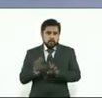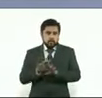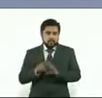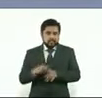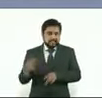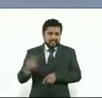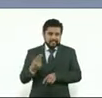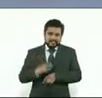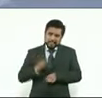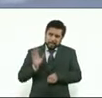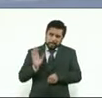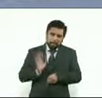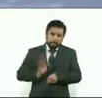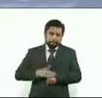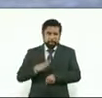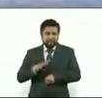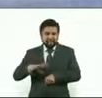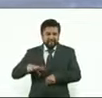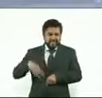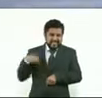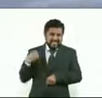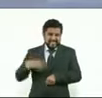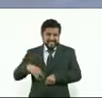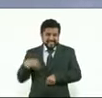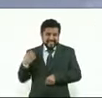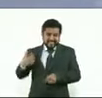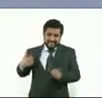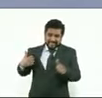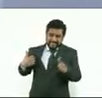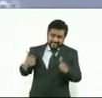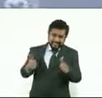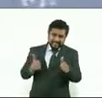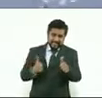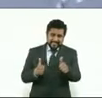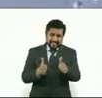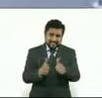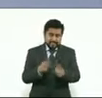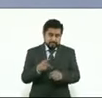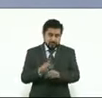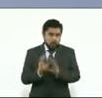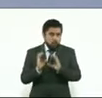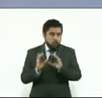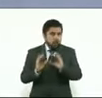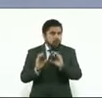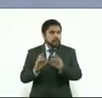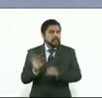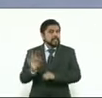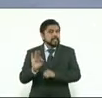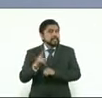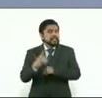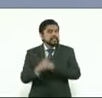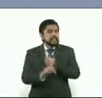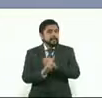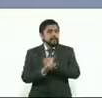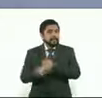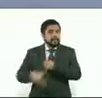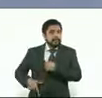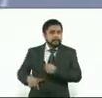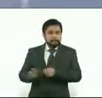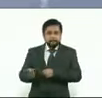para volverse a pegar con Eloy no le vaya a pasar factura más adelante en la prueba, pero lo que es un hecho es que